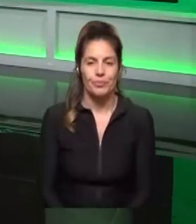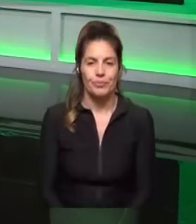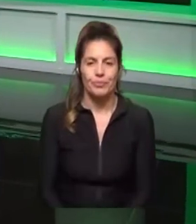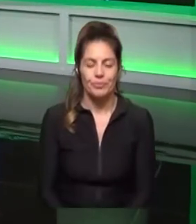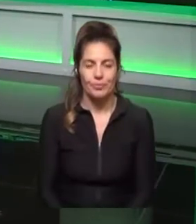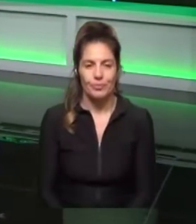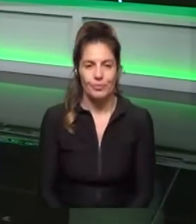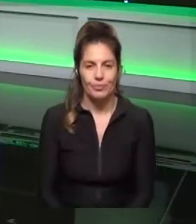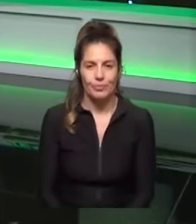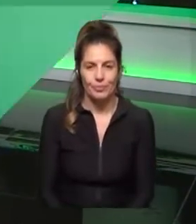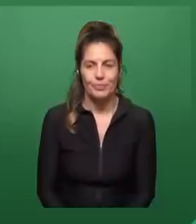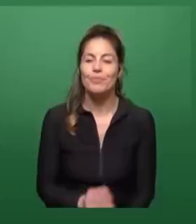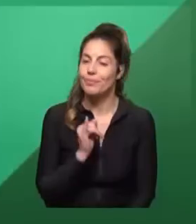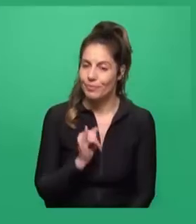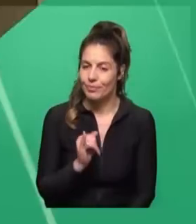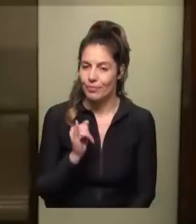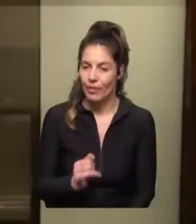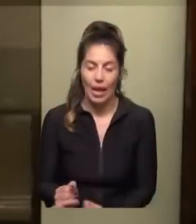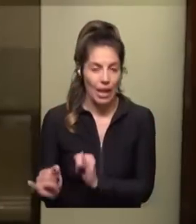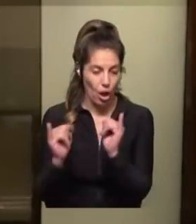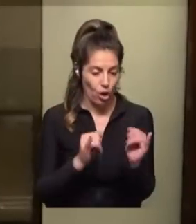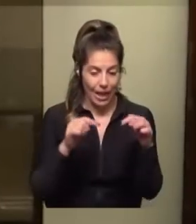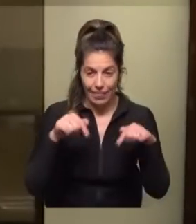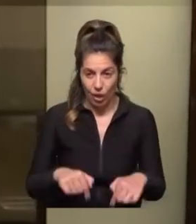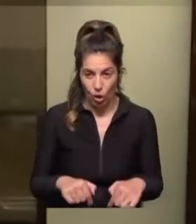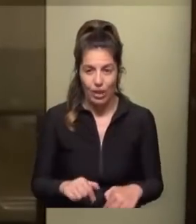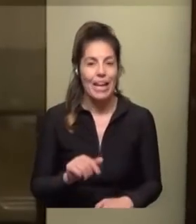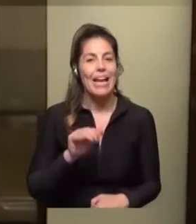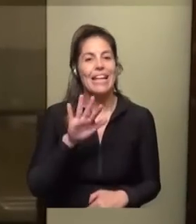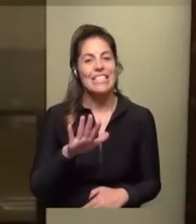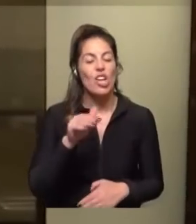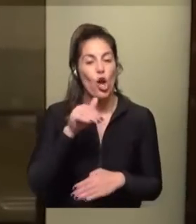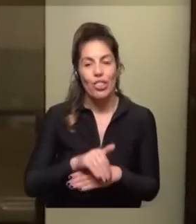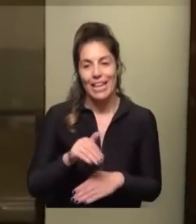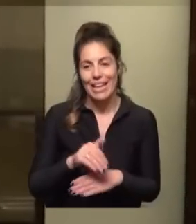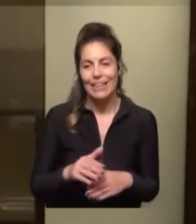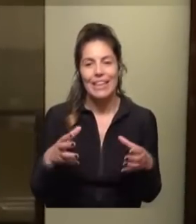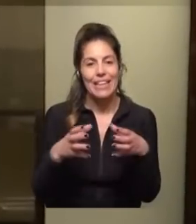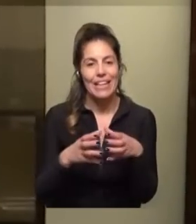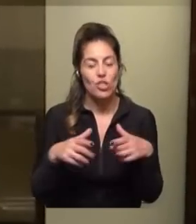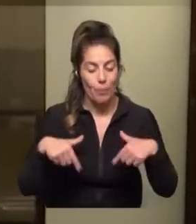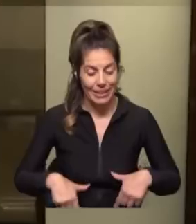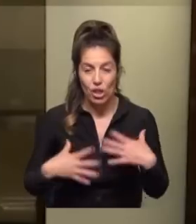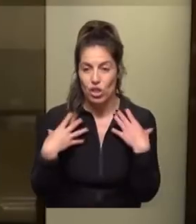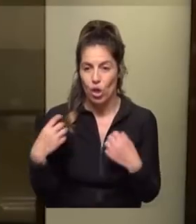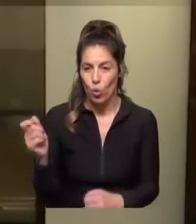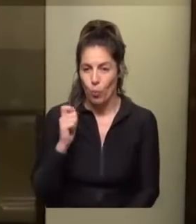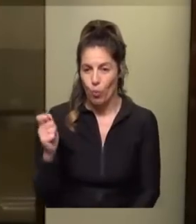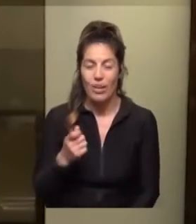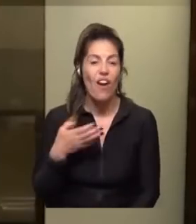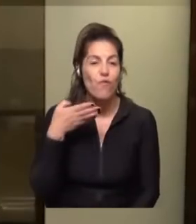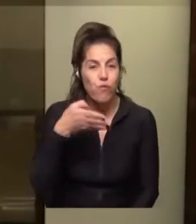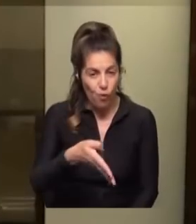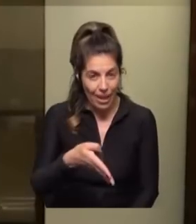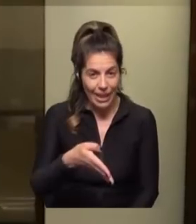Martín como está así este en la jornada de hoy sobre las cinco de la tarde una delegación del Ministerio de salud pública compareció